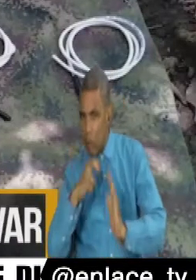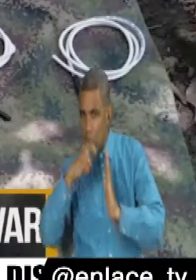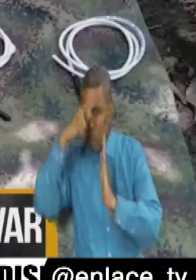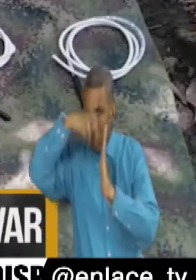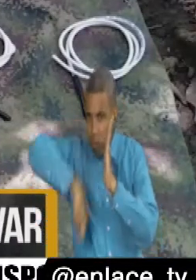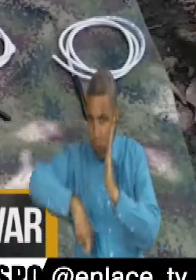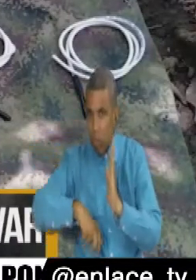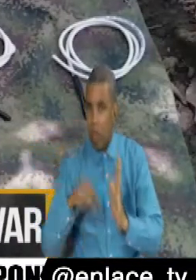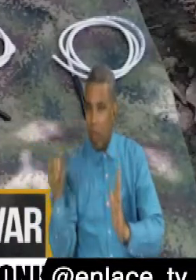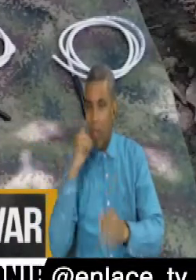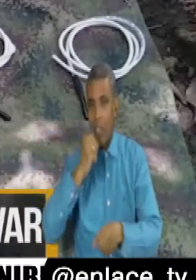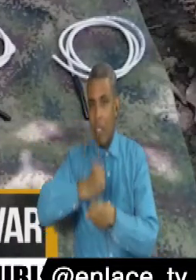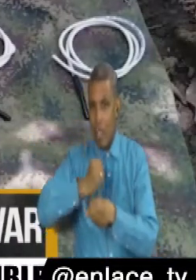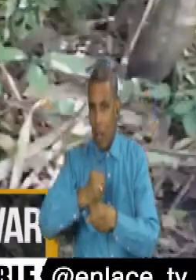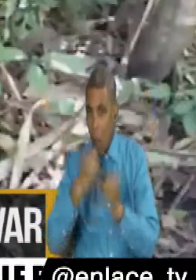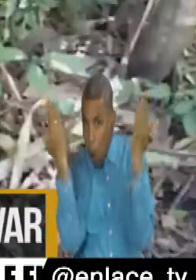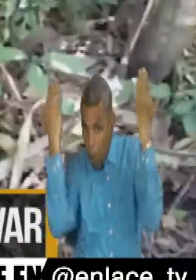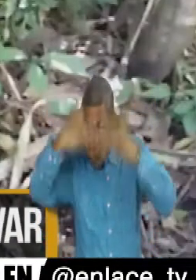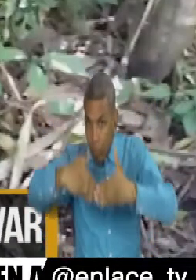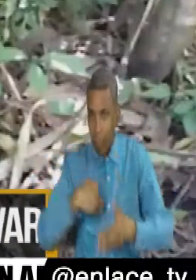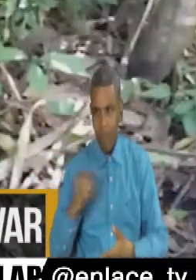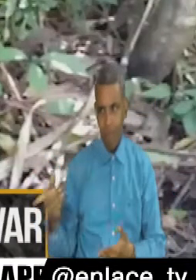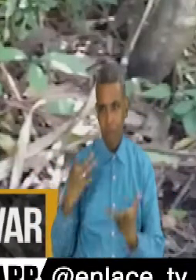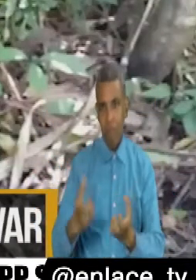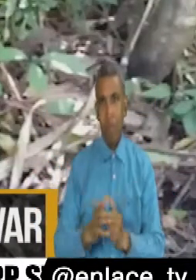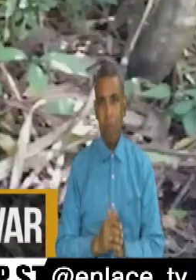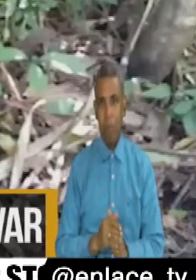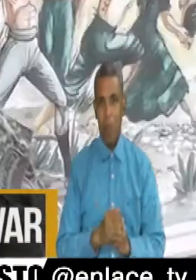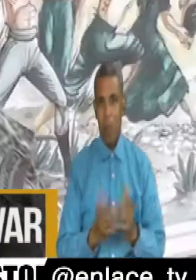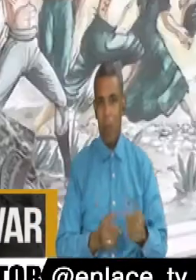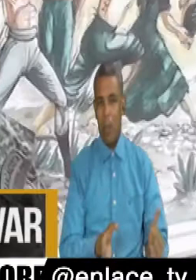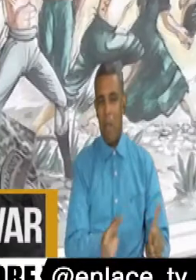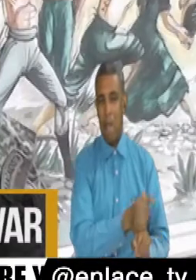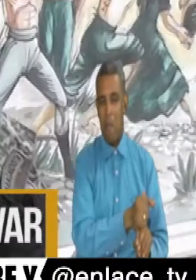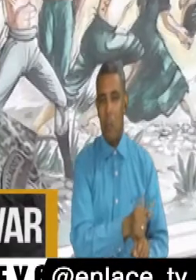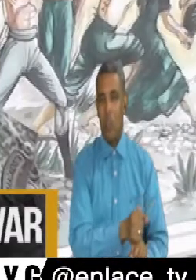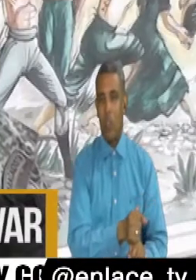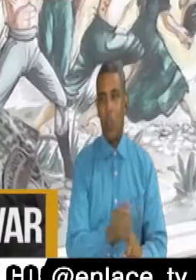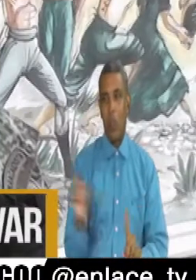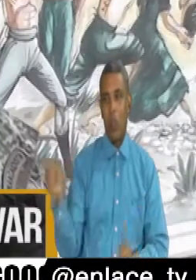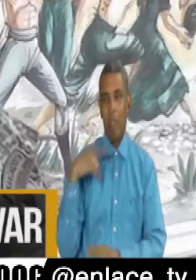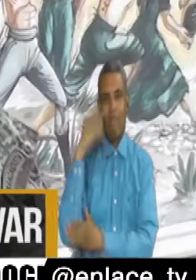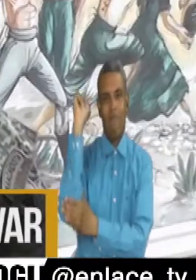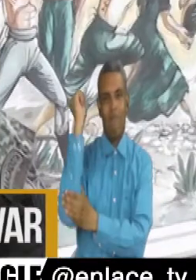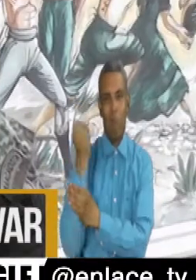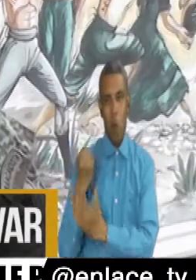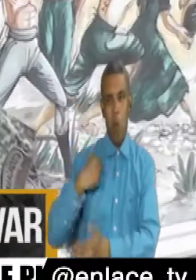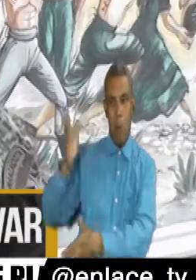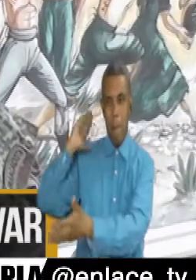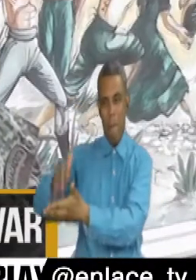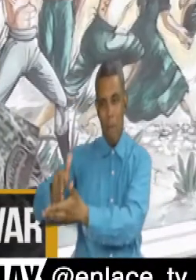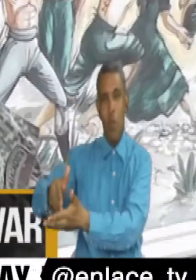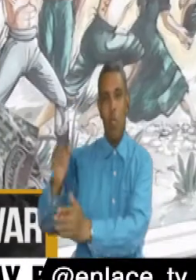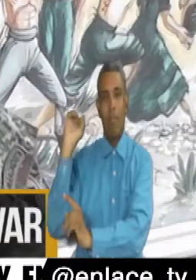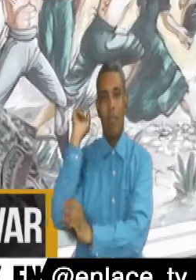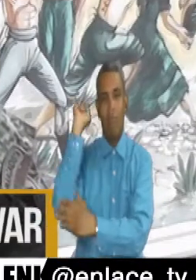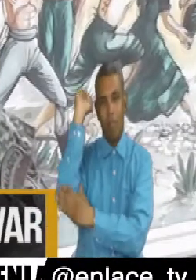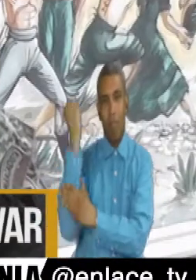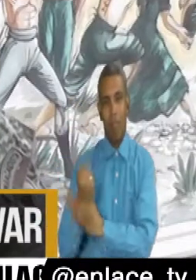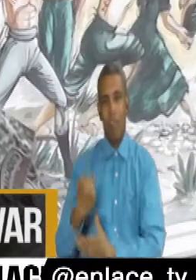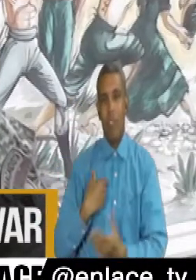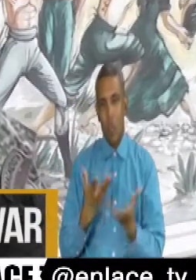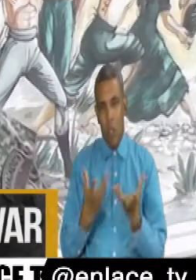de expertos antiexplosivos del batallón. Los héroes multimisión de la Quinta Brigada ratifican su compromiso para debilitar a los